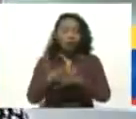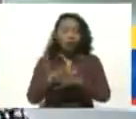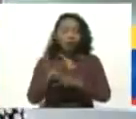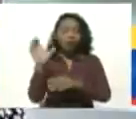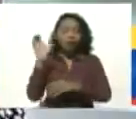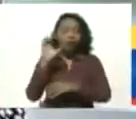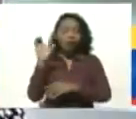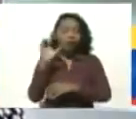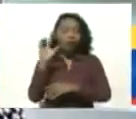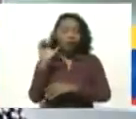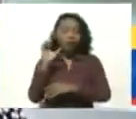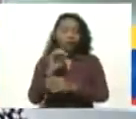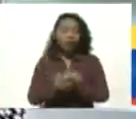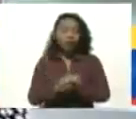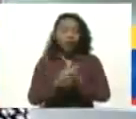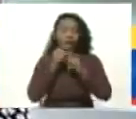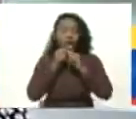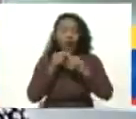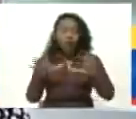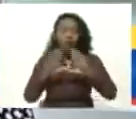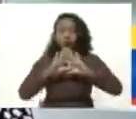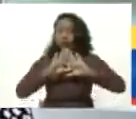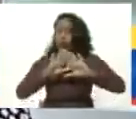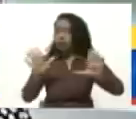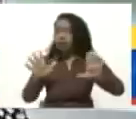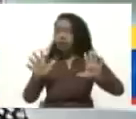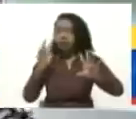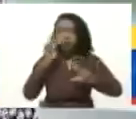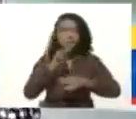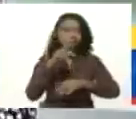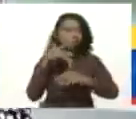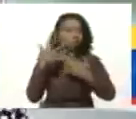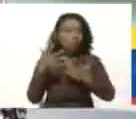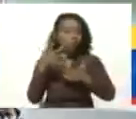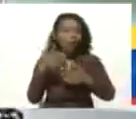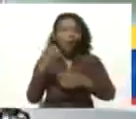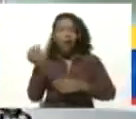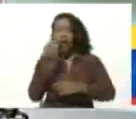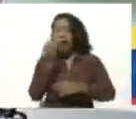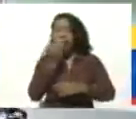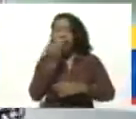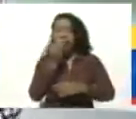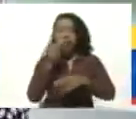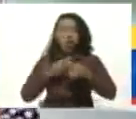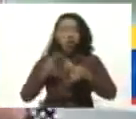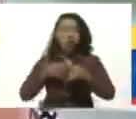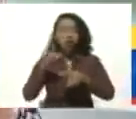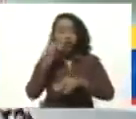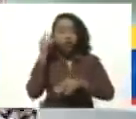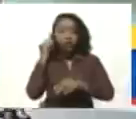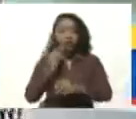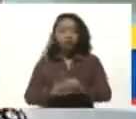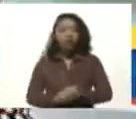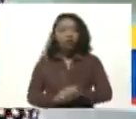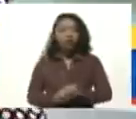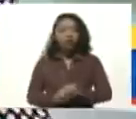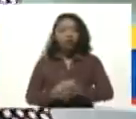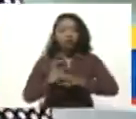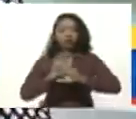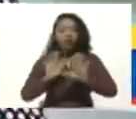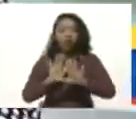Caracas, desplegado ya todo lo que tiene que ver con el PAE, con la alimentación de nuestros niños, ya está